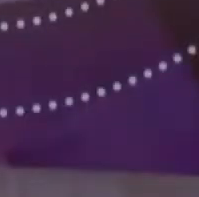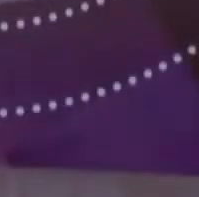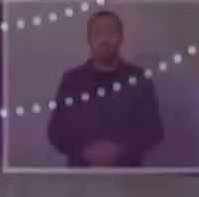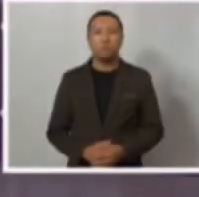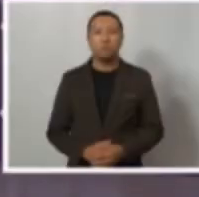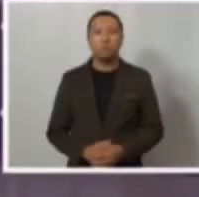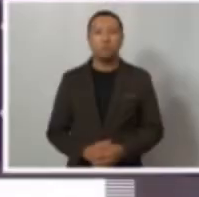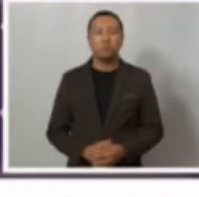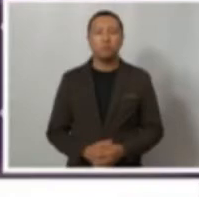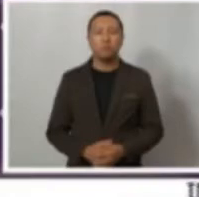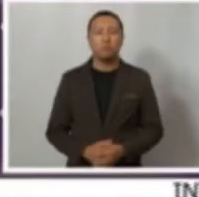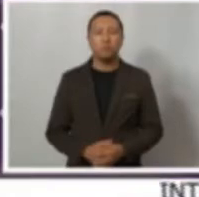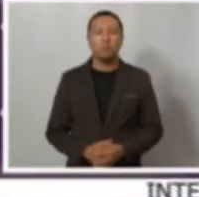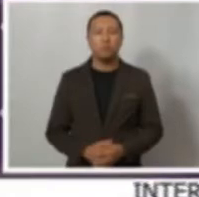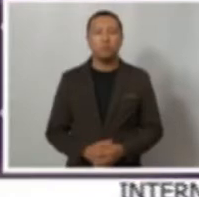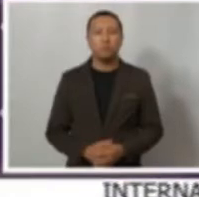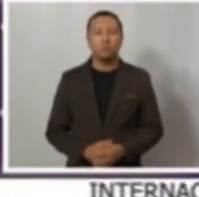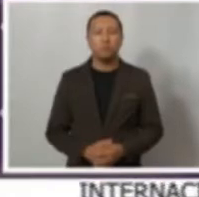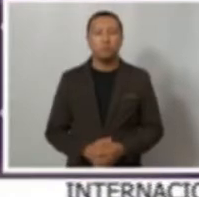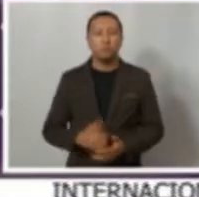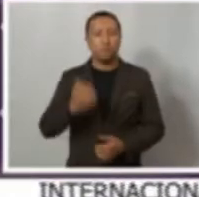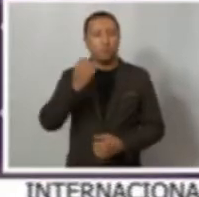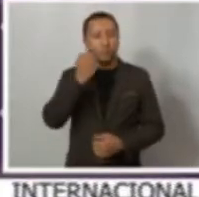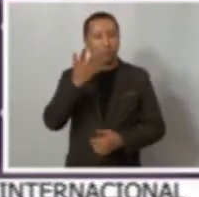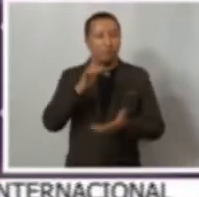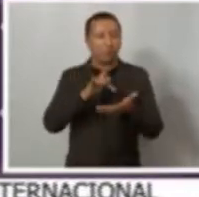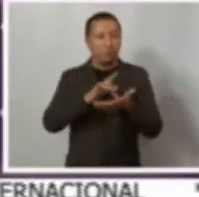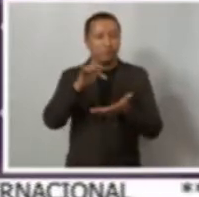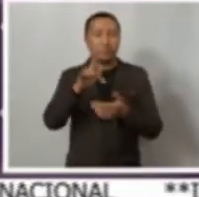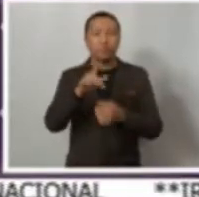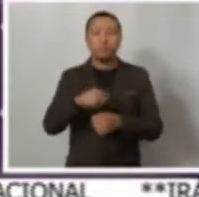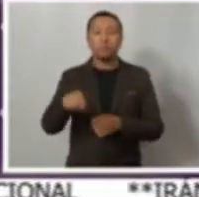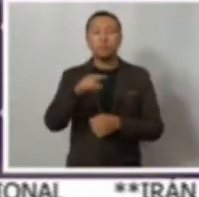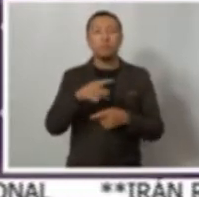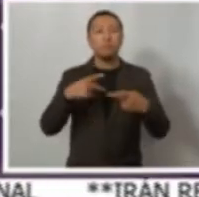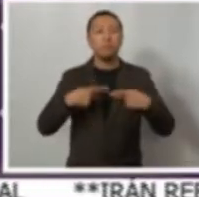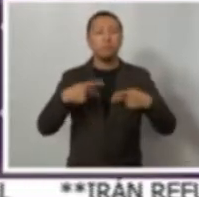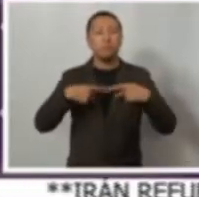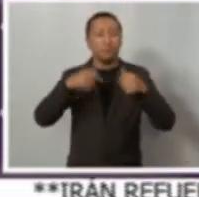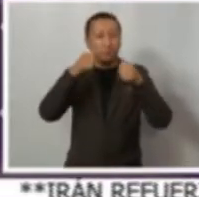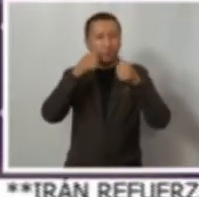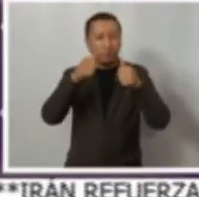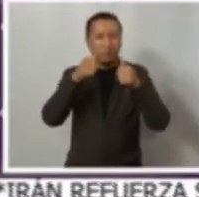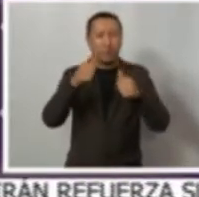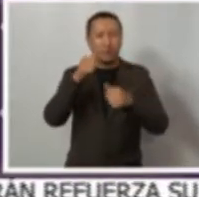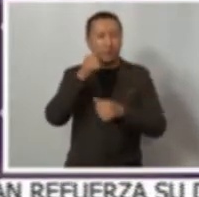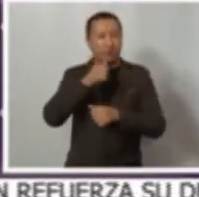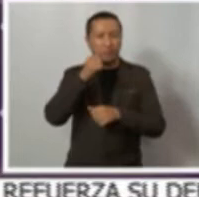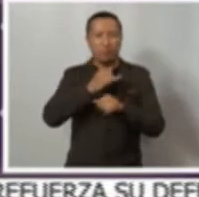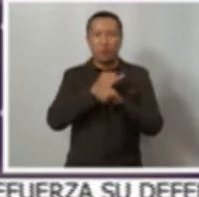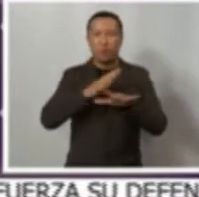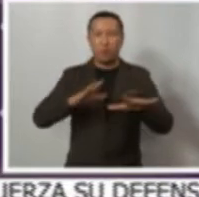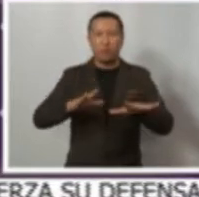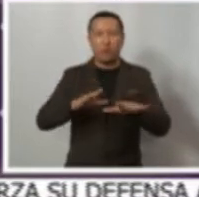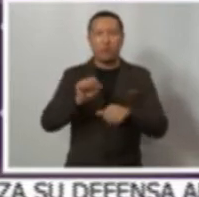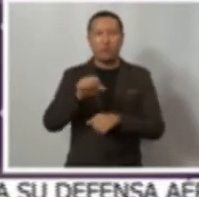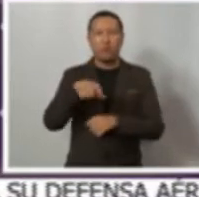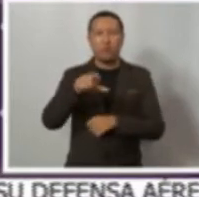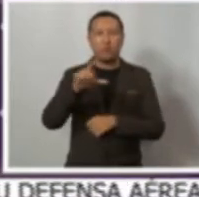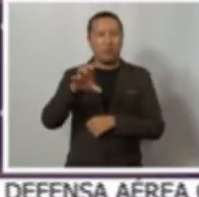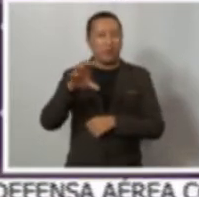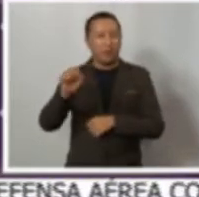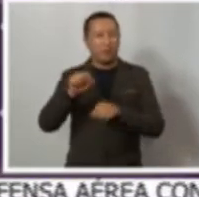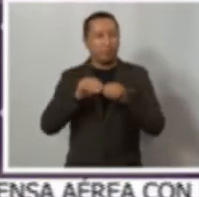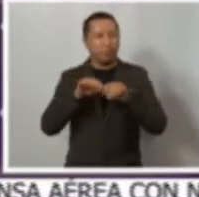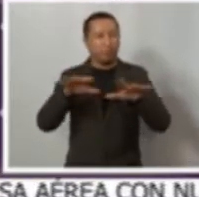Quiero agradecer a quienes han seguido puntualmente esta transmisión que se ha desprendido del Sistema Quintanarroense de Comunicación Social. Hemos